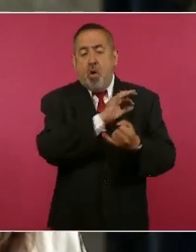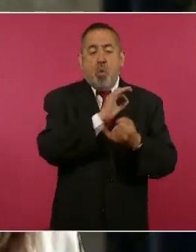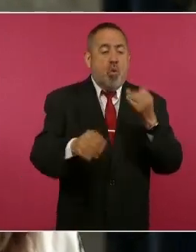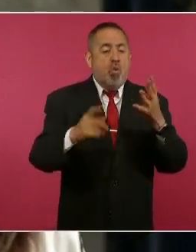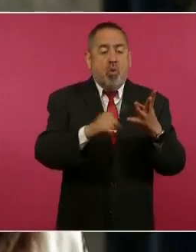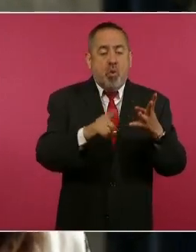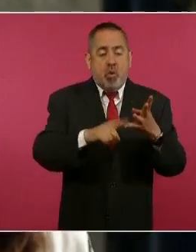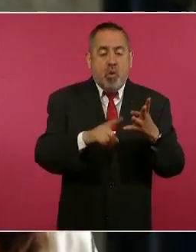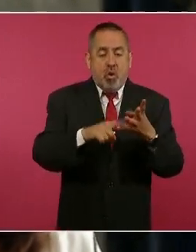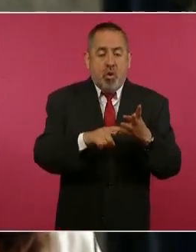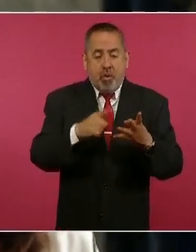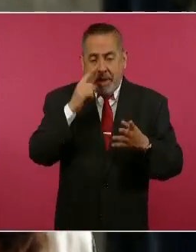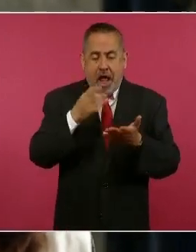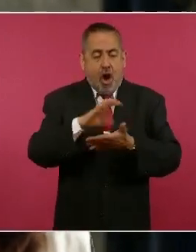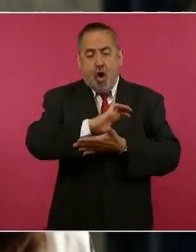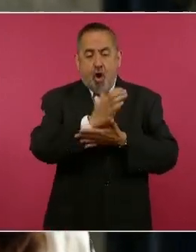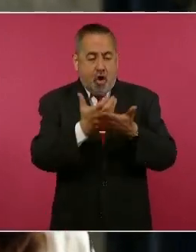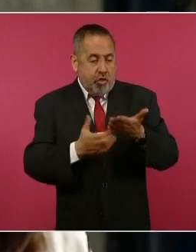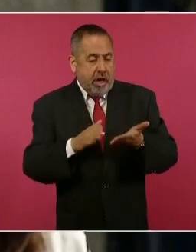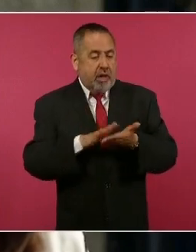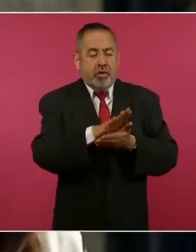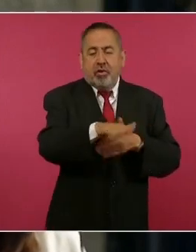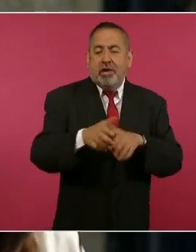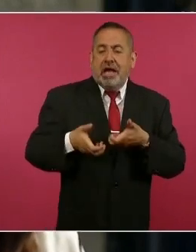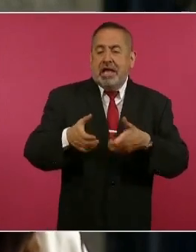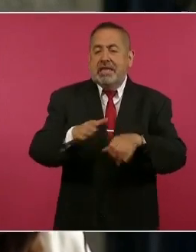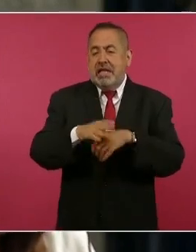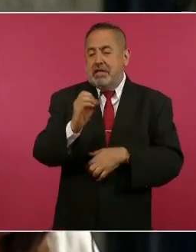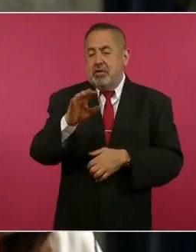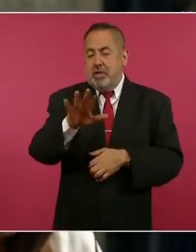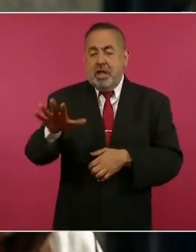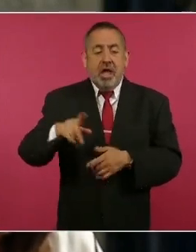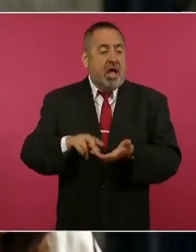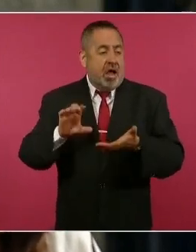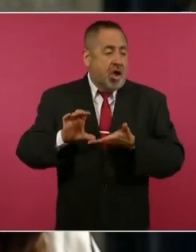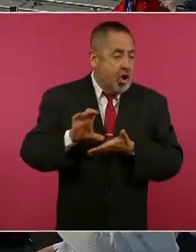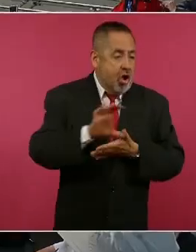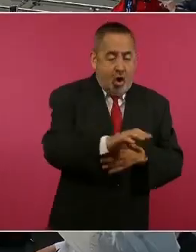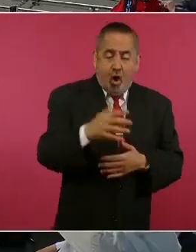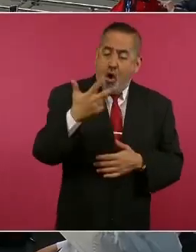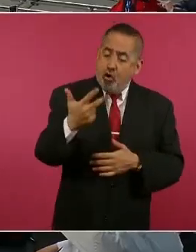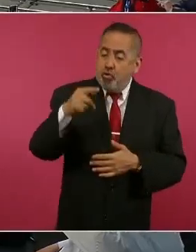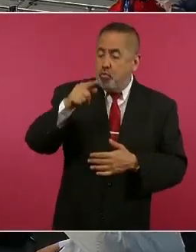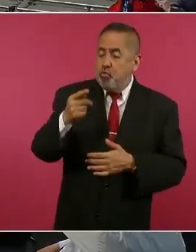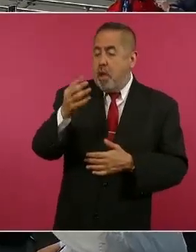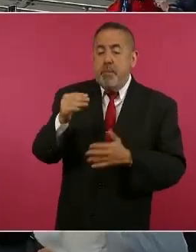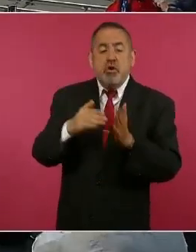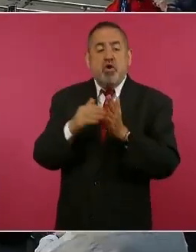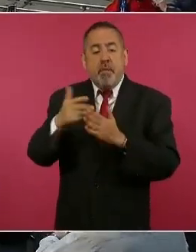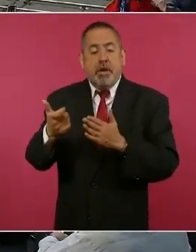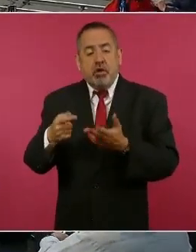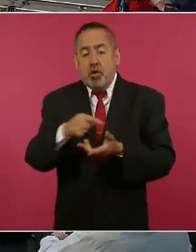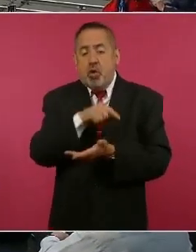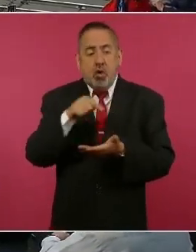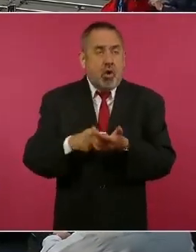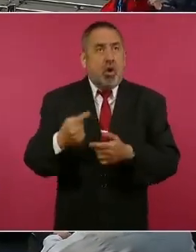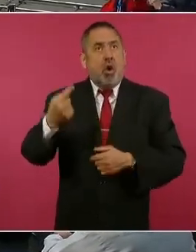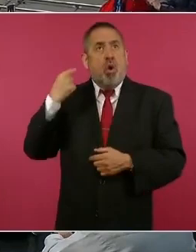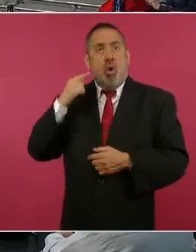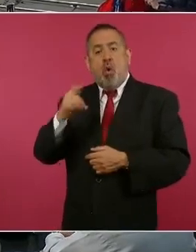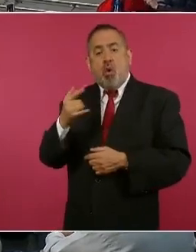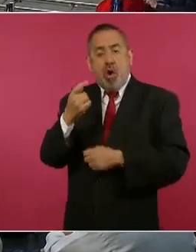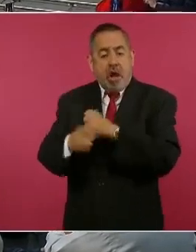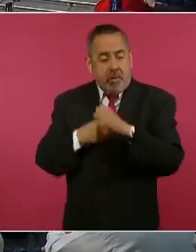de la pavimentación de la vialidad 055 por un monto aproximado de 8.9 millones de pesos en julio del año